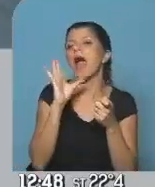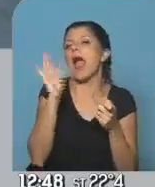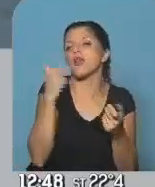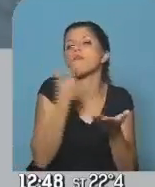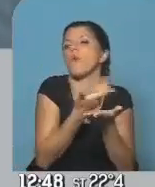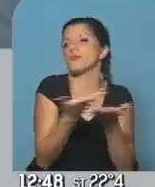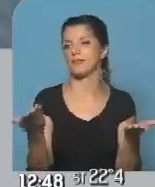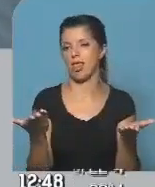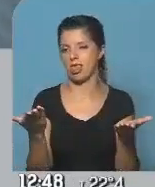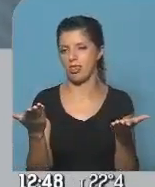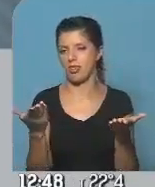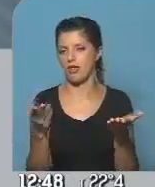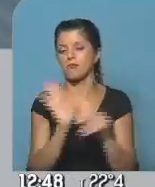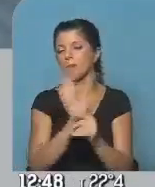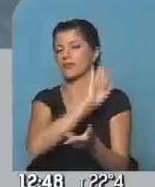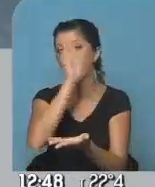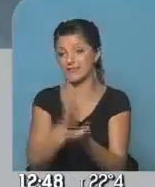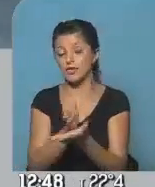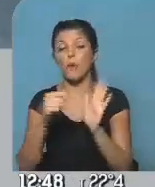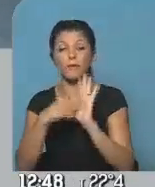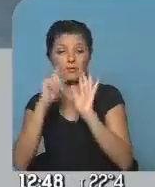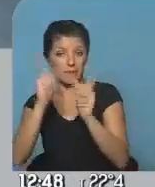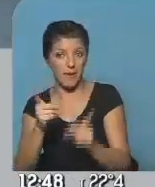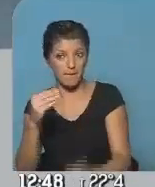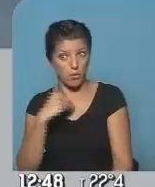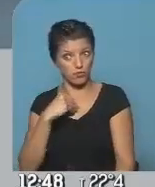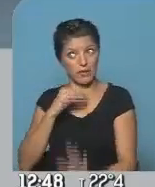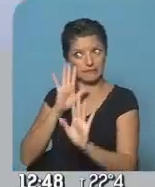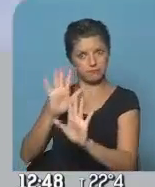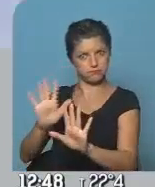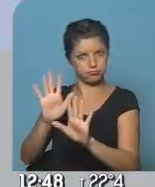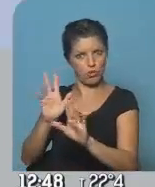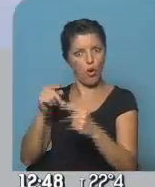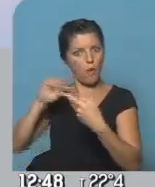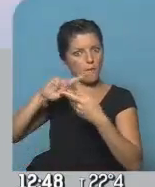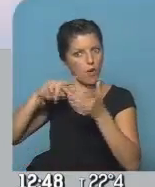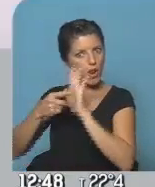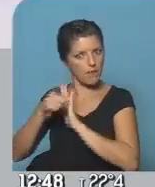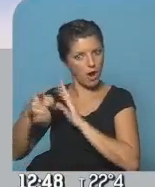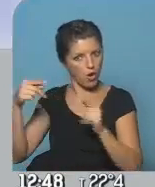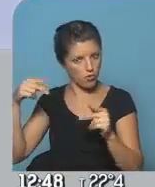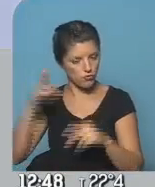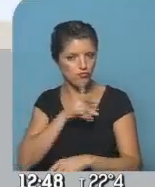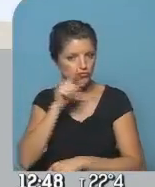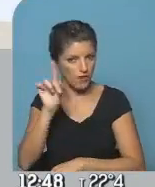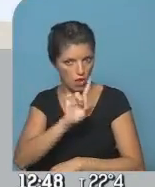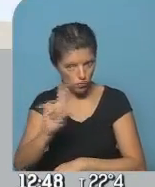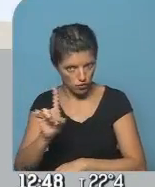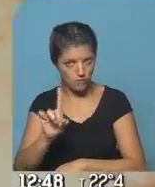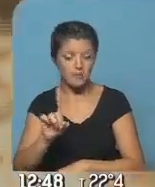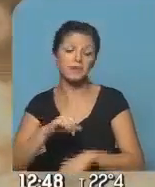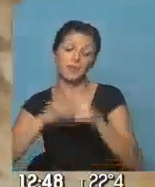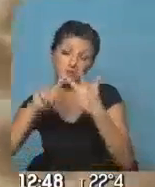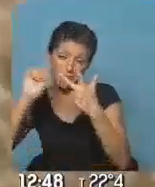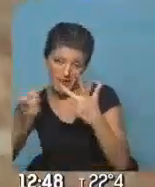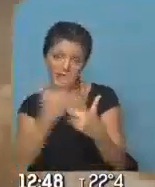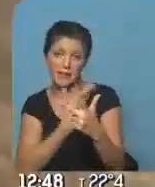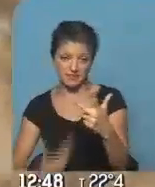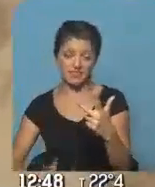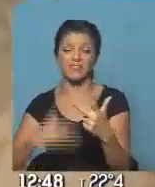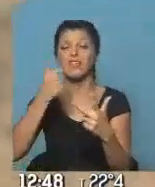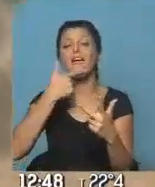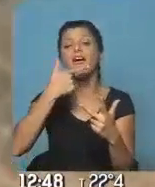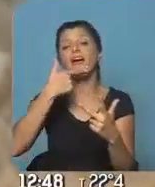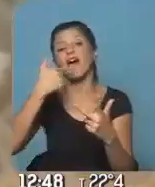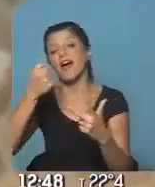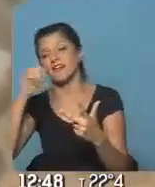lado, la voluntad de no irritar a Rusia, de no escalar con Rusia, y al mismo tiempo no producir un cambio de régimen. Claro, al mismo tiempo estamos hablando de